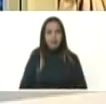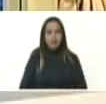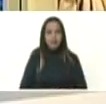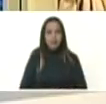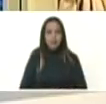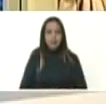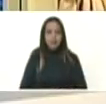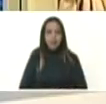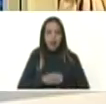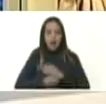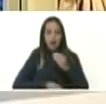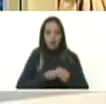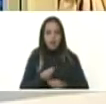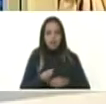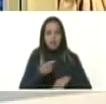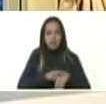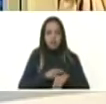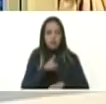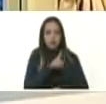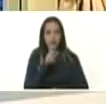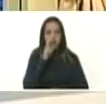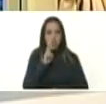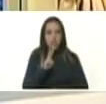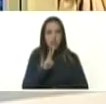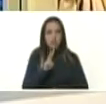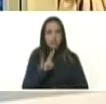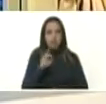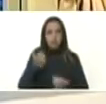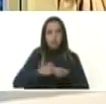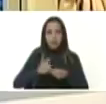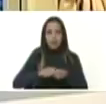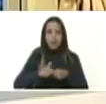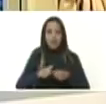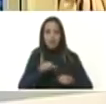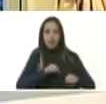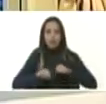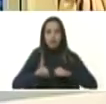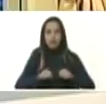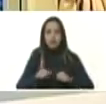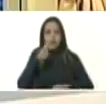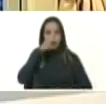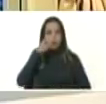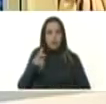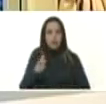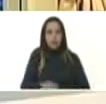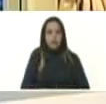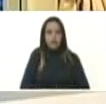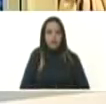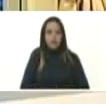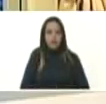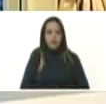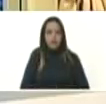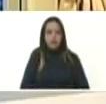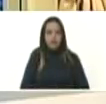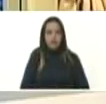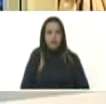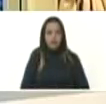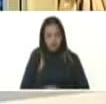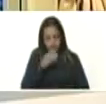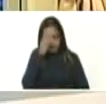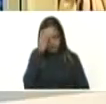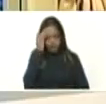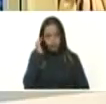Como hace tiempo yo no veía en Maracaibo una movilización del pueblo. Gigantesca, de verdad. Bueno, así es que